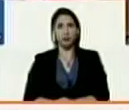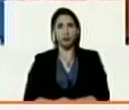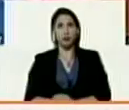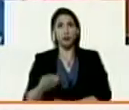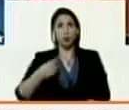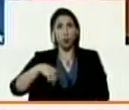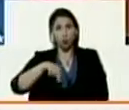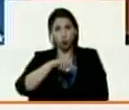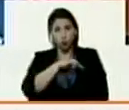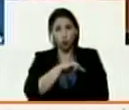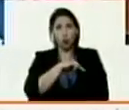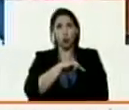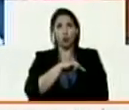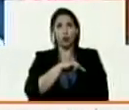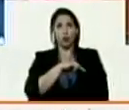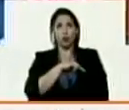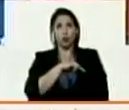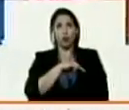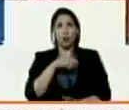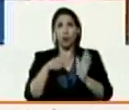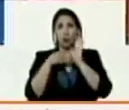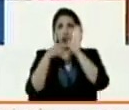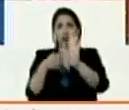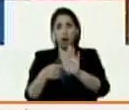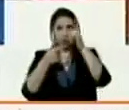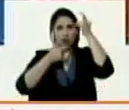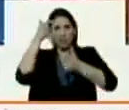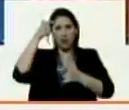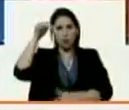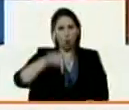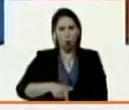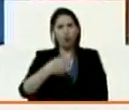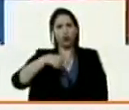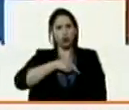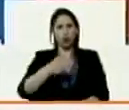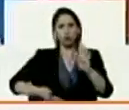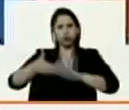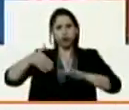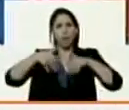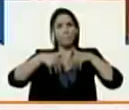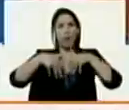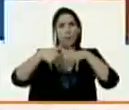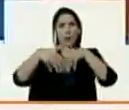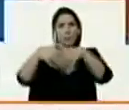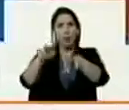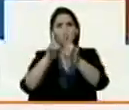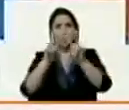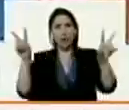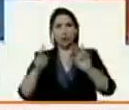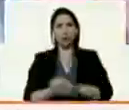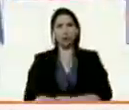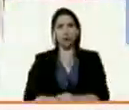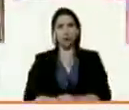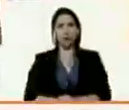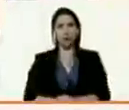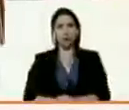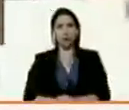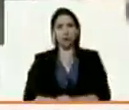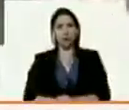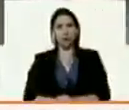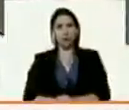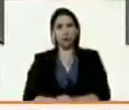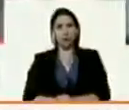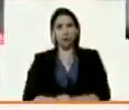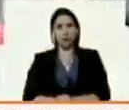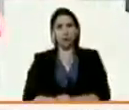nosotros hemos demostrado el chavismo, como hoy, que salimos a marchar en paz, en santa paz.